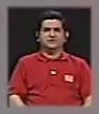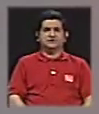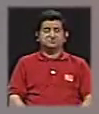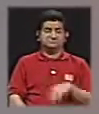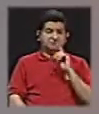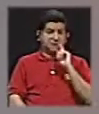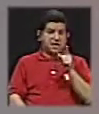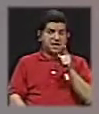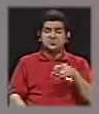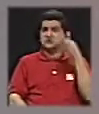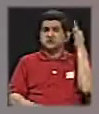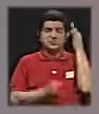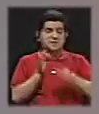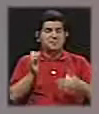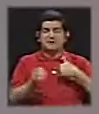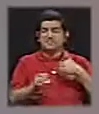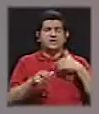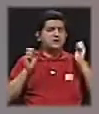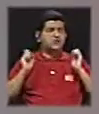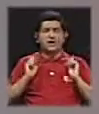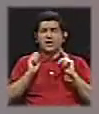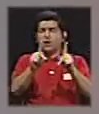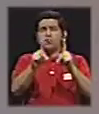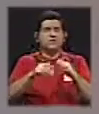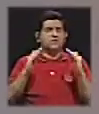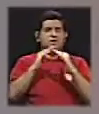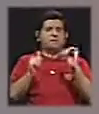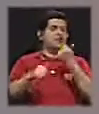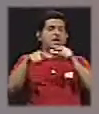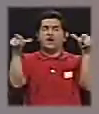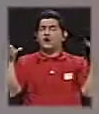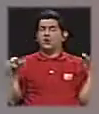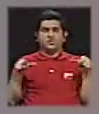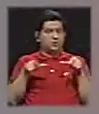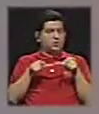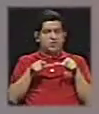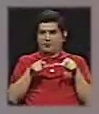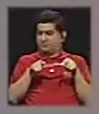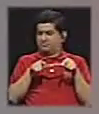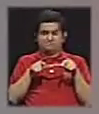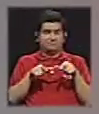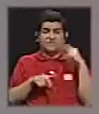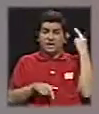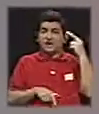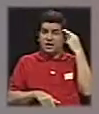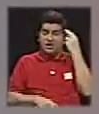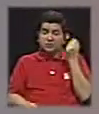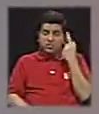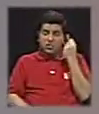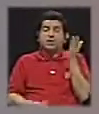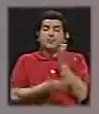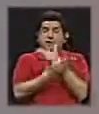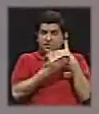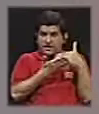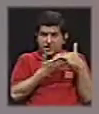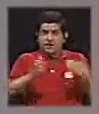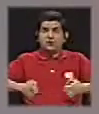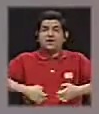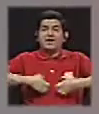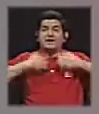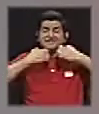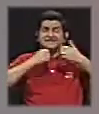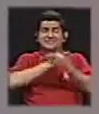que sencillamente no tiene la posibilidad de habitar en otro lugar. Porque hay que entender una cosa,